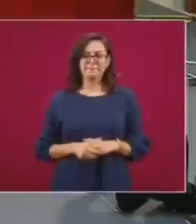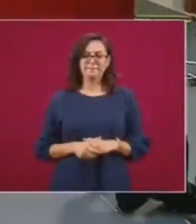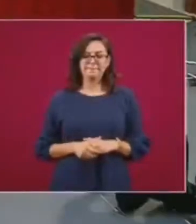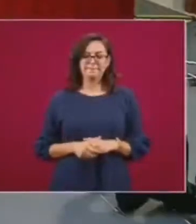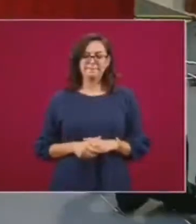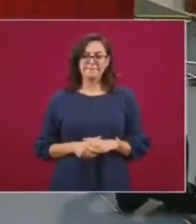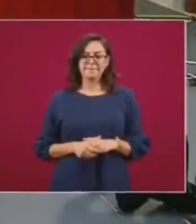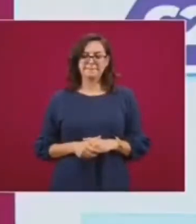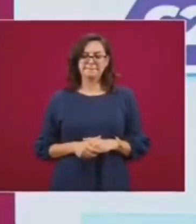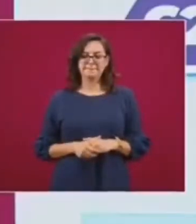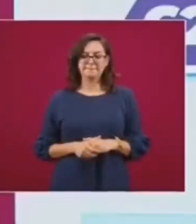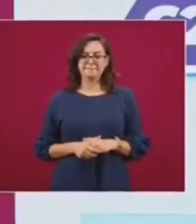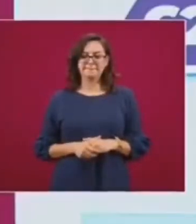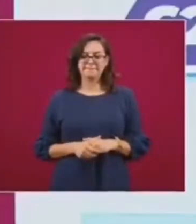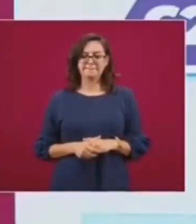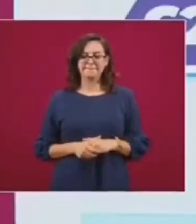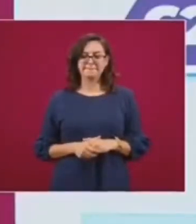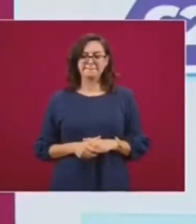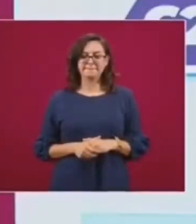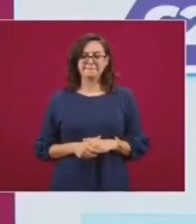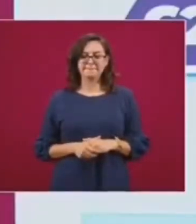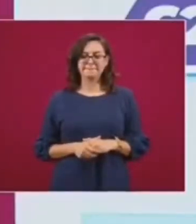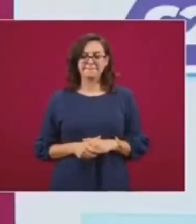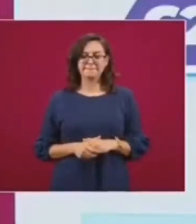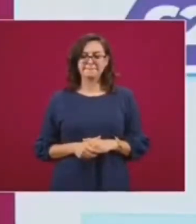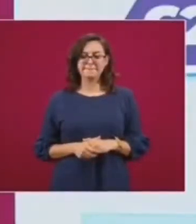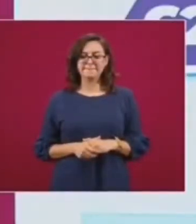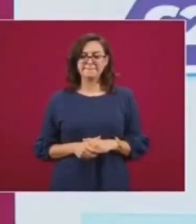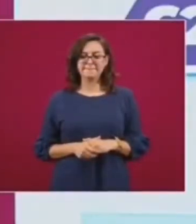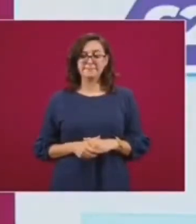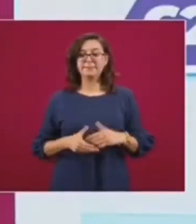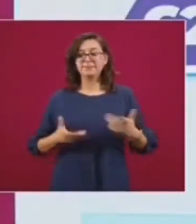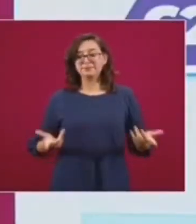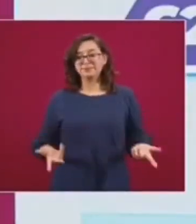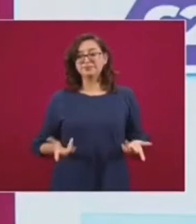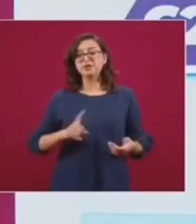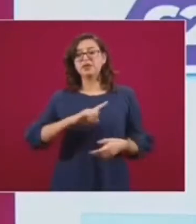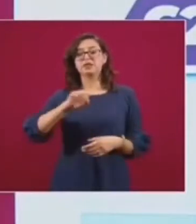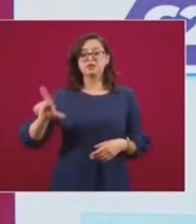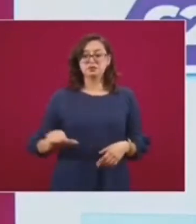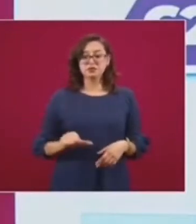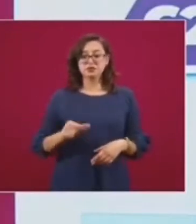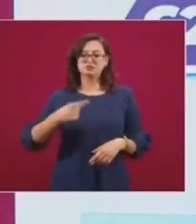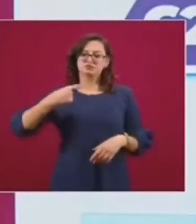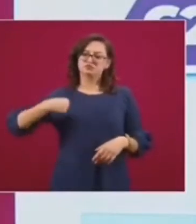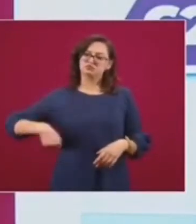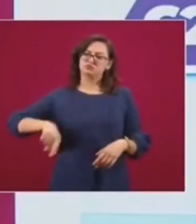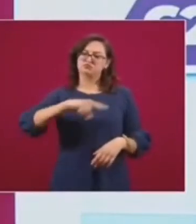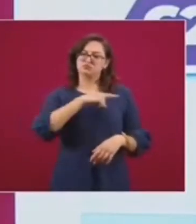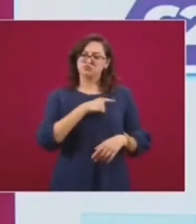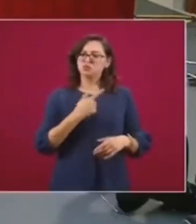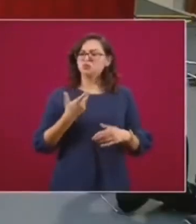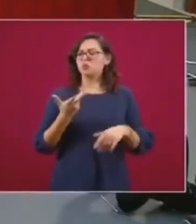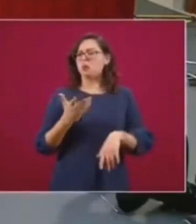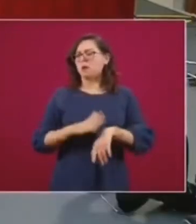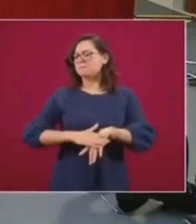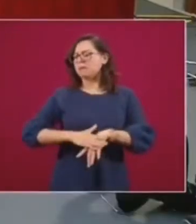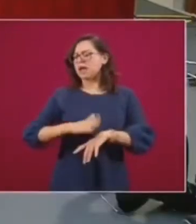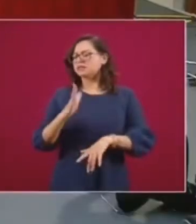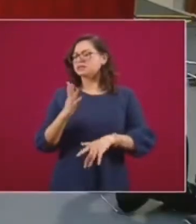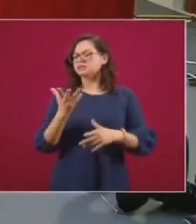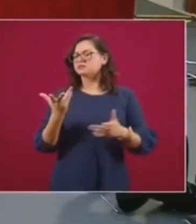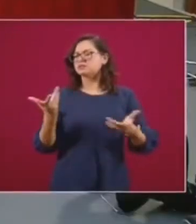A continuación, pues lo que hicimos fue, además de presentar este avance, pues tener una recopilación